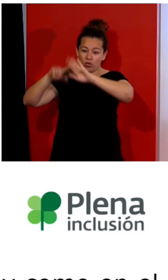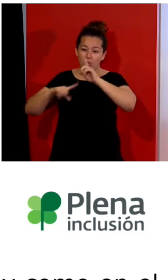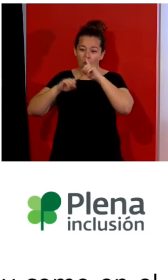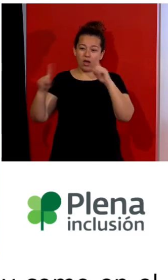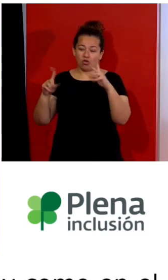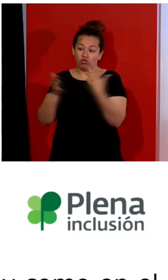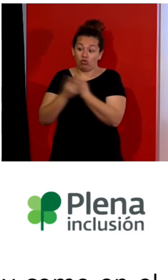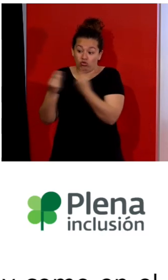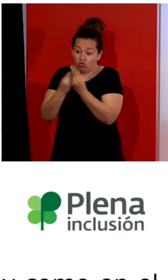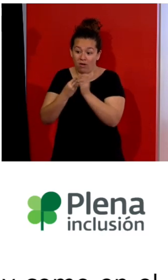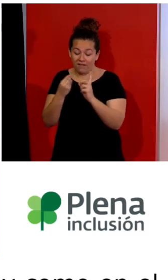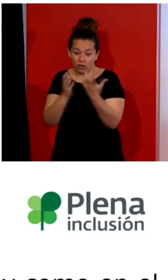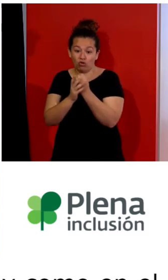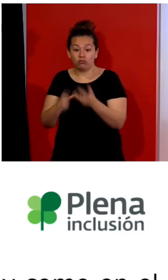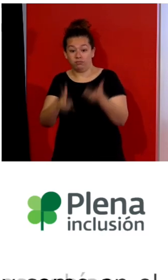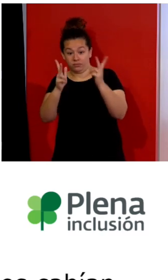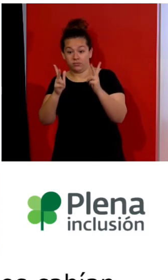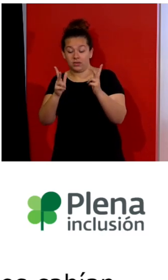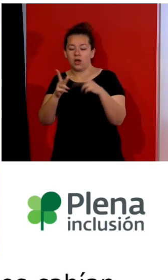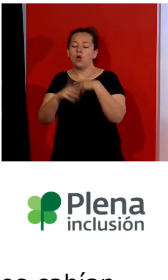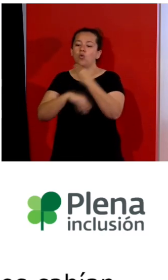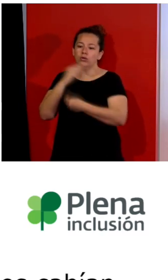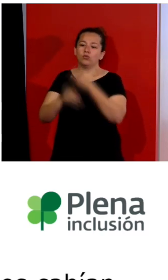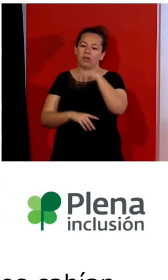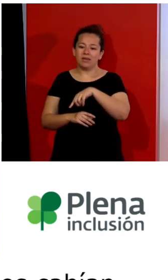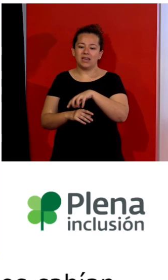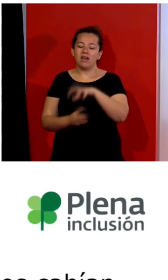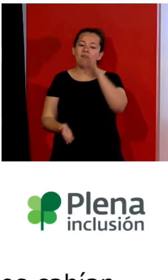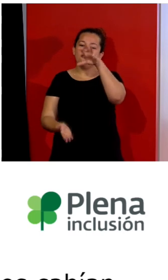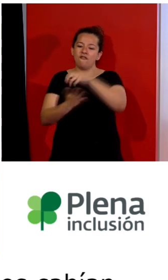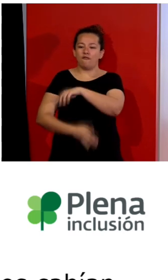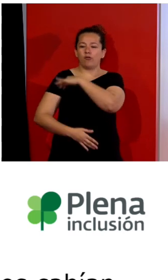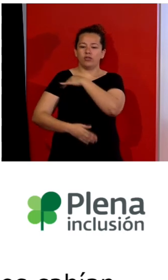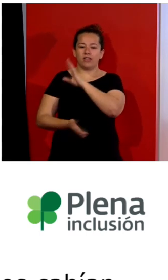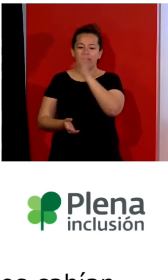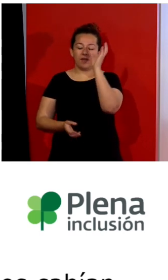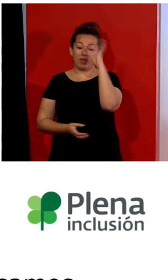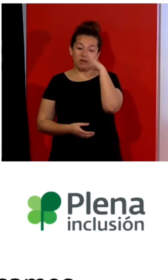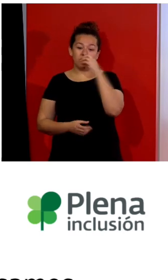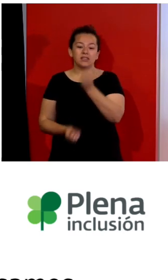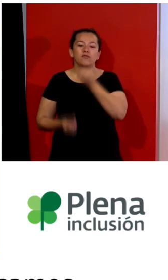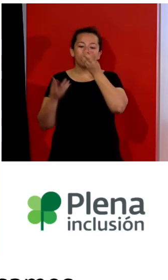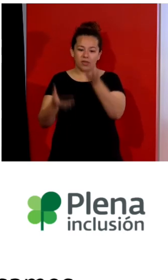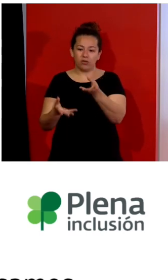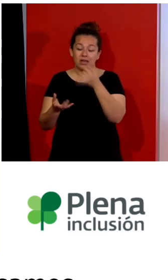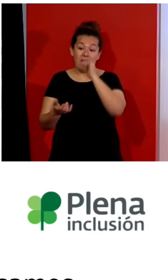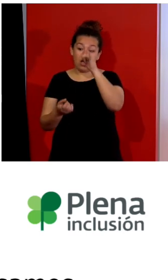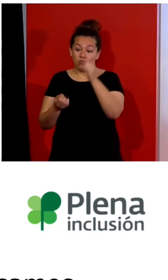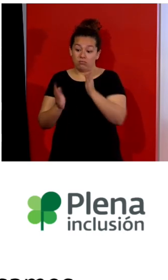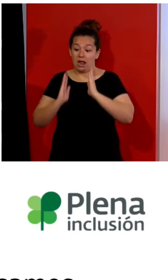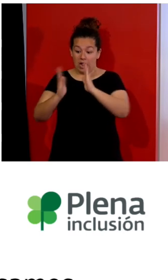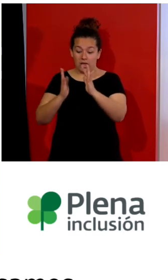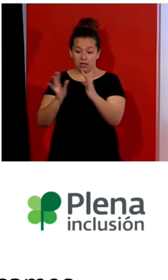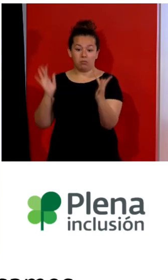todos los que teníamos admitidos, usamos también la Facultad de Ciencias de la Información, que se comunican a través de una calle y así no